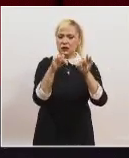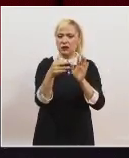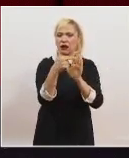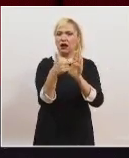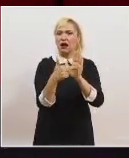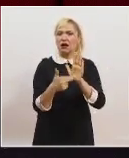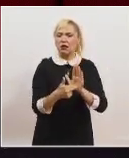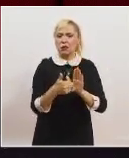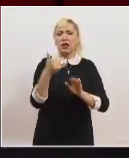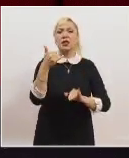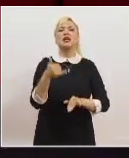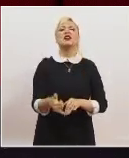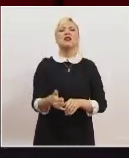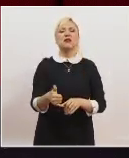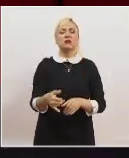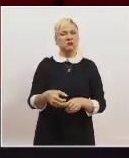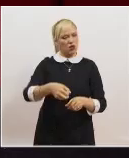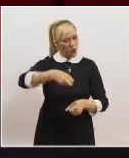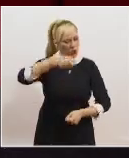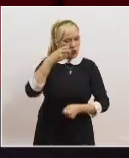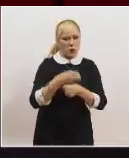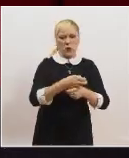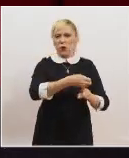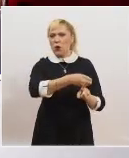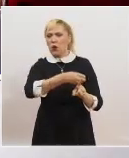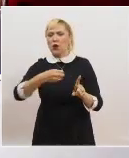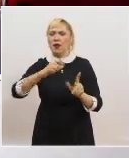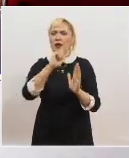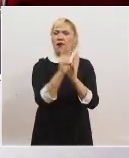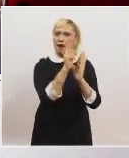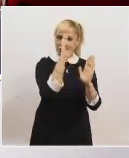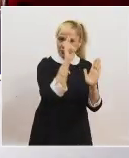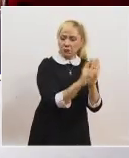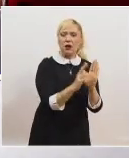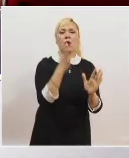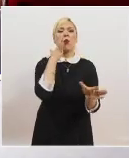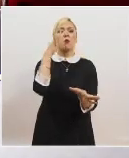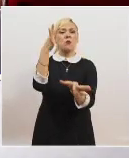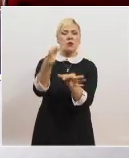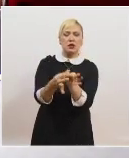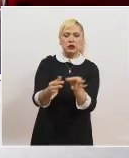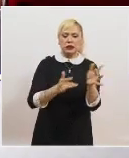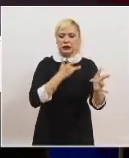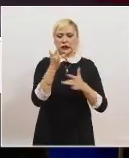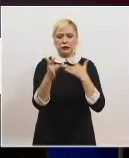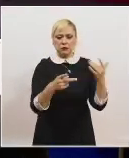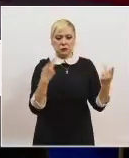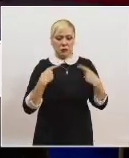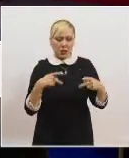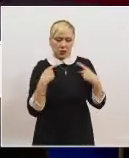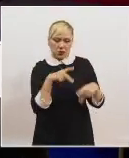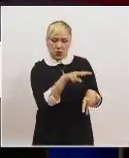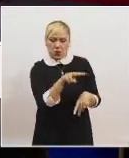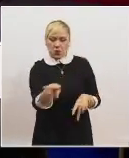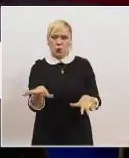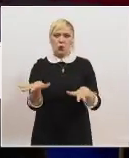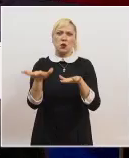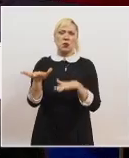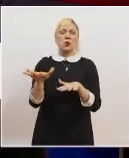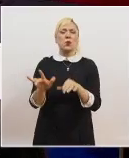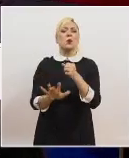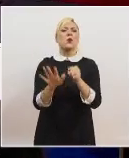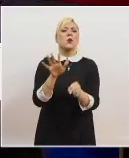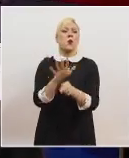con estricta legalidad, compromiso y sensibilidad social. En este acto, la